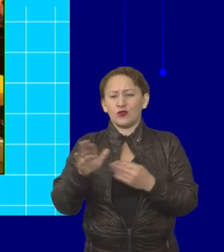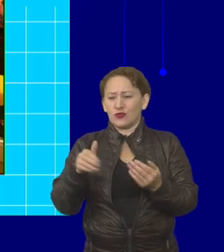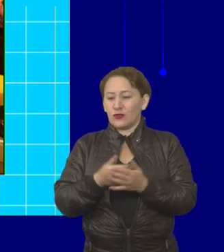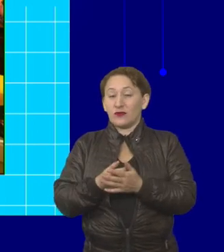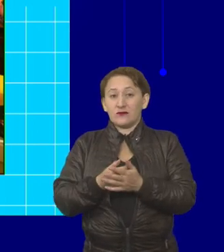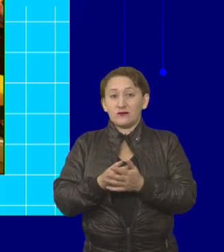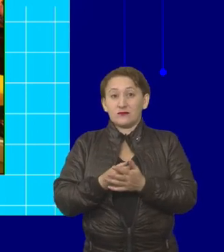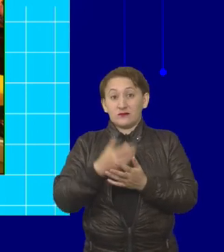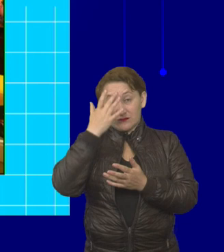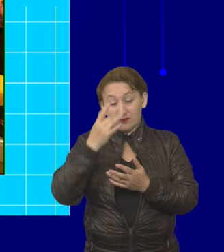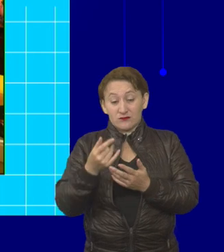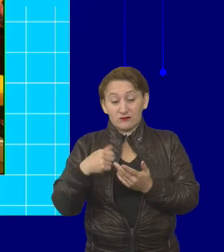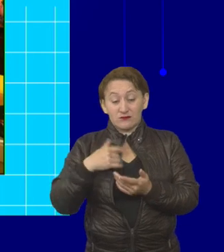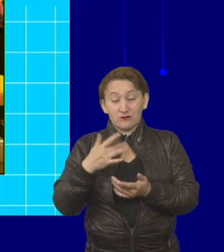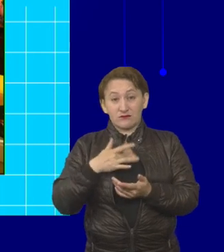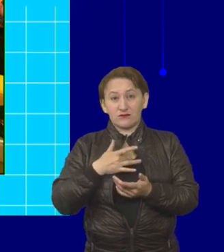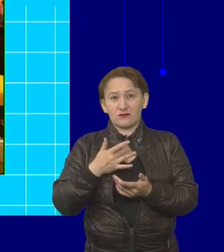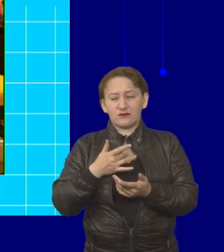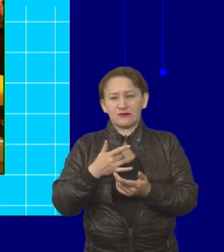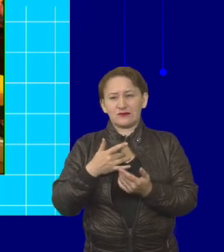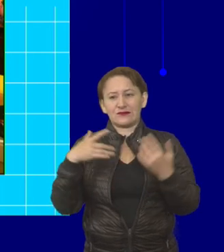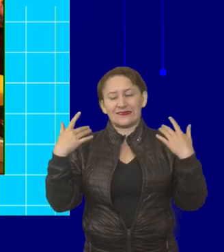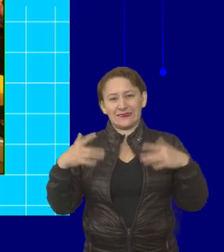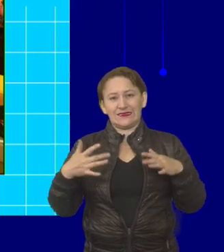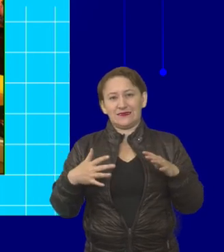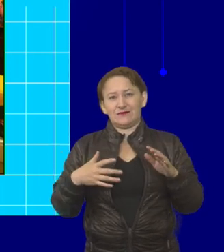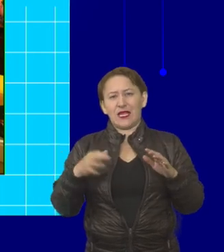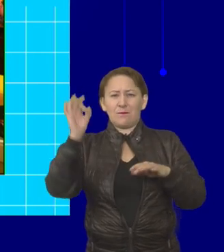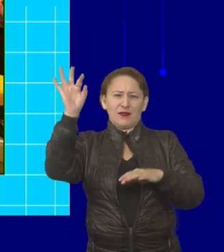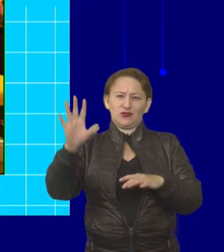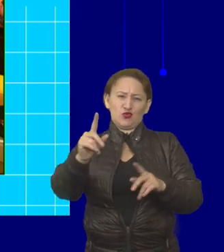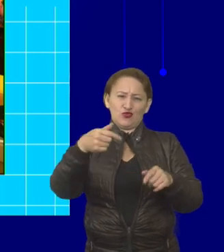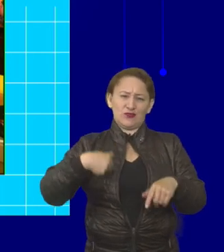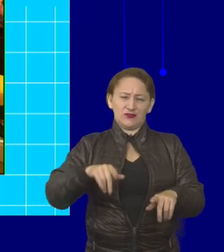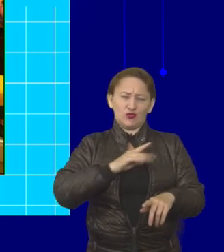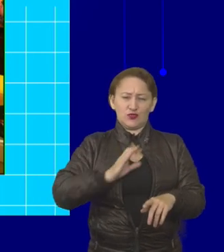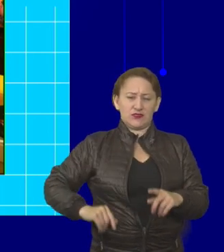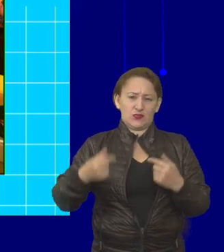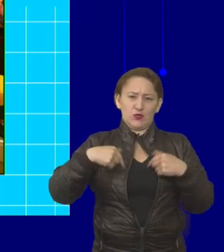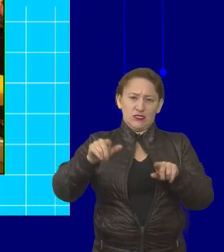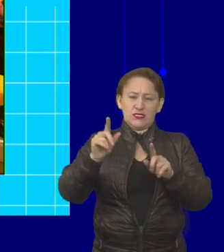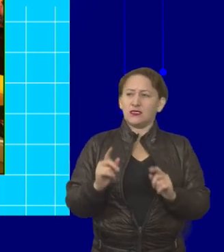en últimas yo siento que es una cosa y que no suene a pastor porque no soy cristiana,